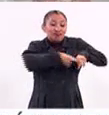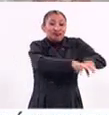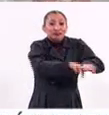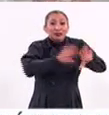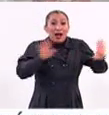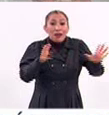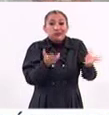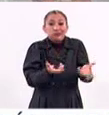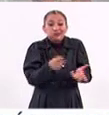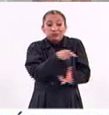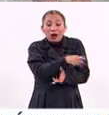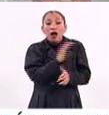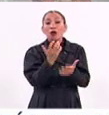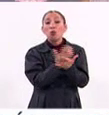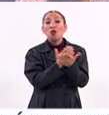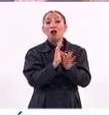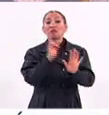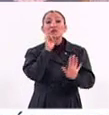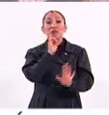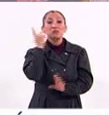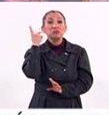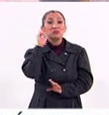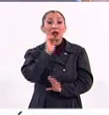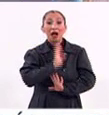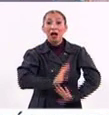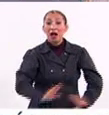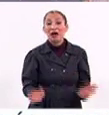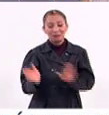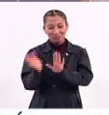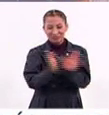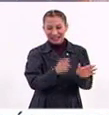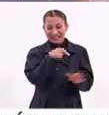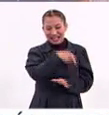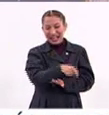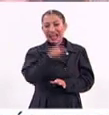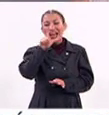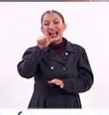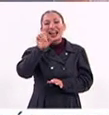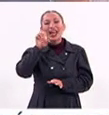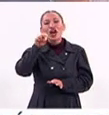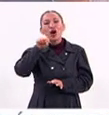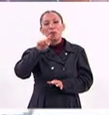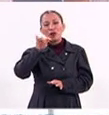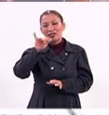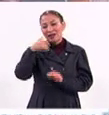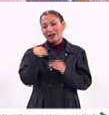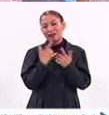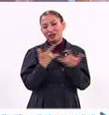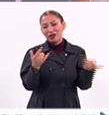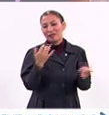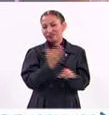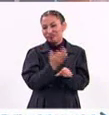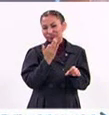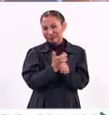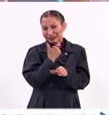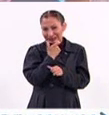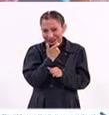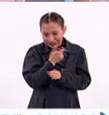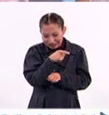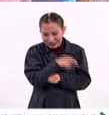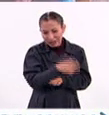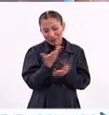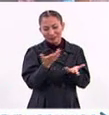acuestan y queda curada la princesa. Ajá. Entonces, lo que nos dice León Portilla, aparte de que la anécdota es muy simpática, por la